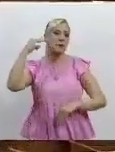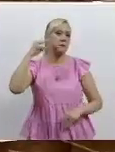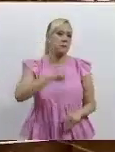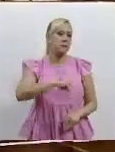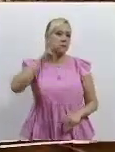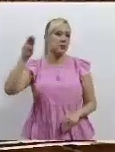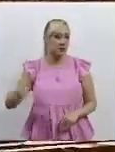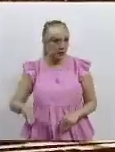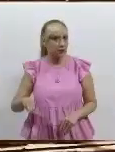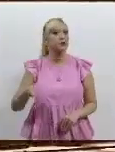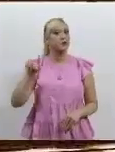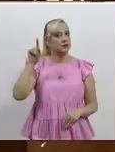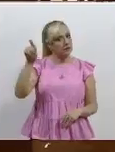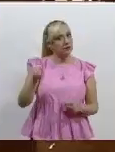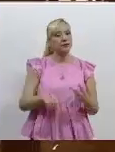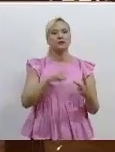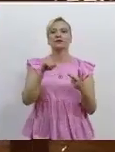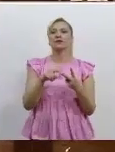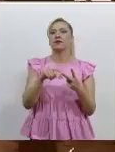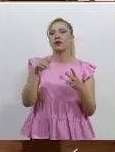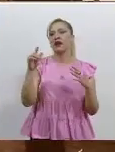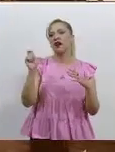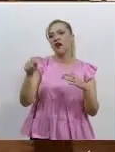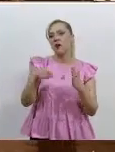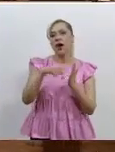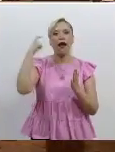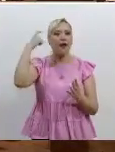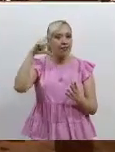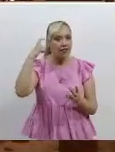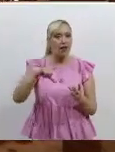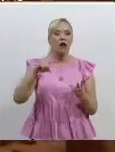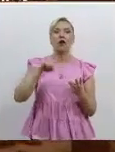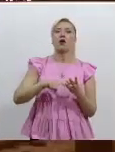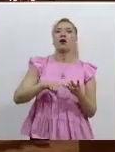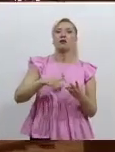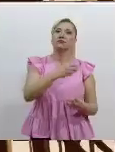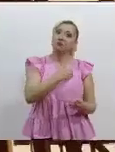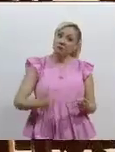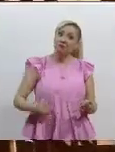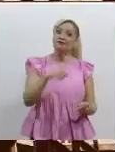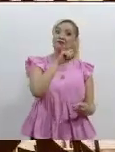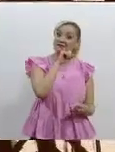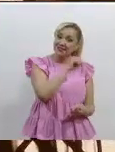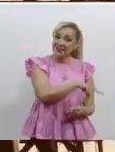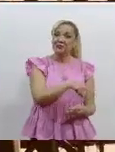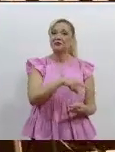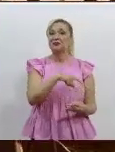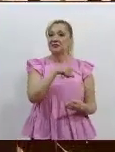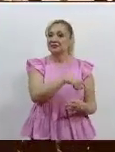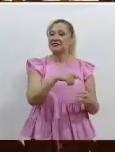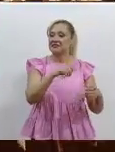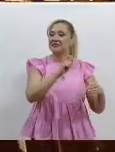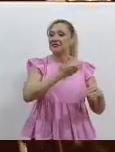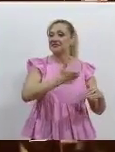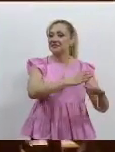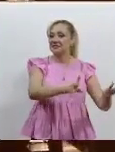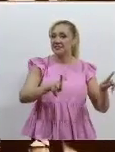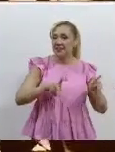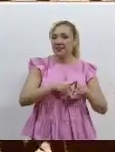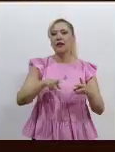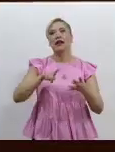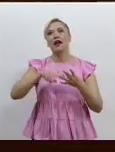sede Henario de Rosales, la Casa de Peña y Peña en Querétaro, Palacio Nacional, la Casa de Moneda o un edificio en Avenida